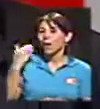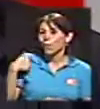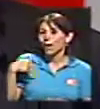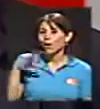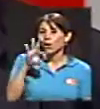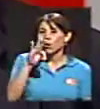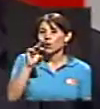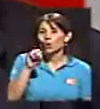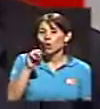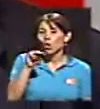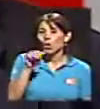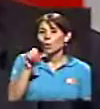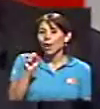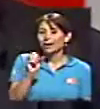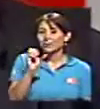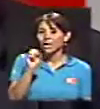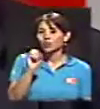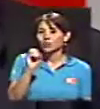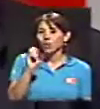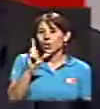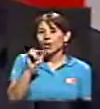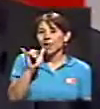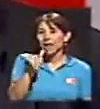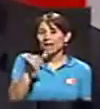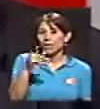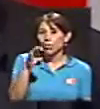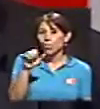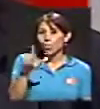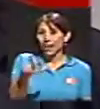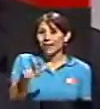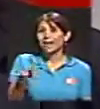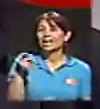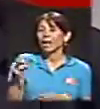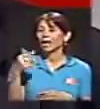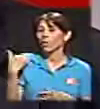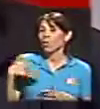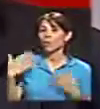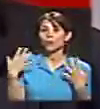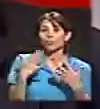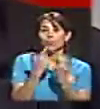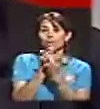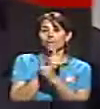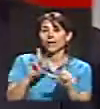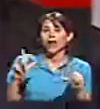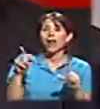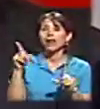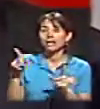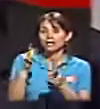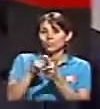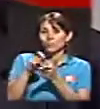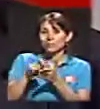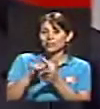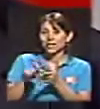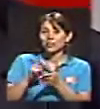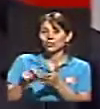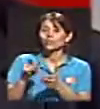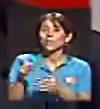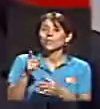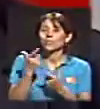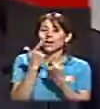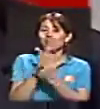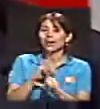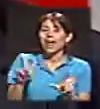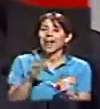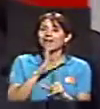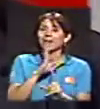Soley Güell, que dentro de sus escritos, además era un gran liberal, y uno dice una contradicción, un liberal proponiendo un monopolio, un poco lo que decía es